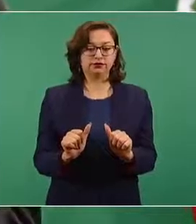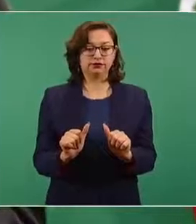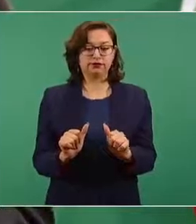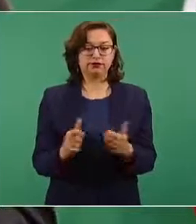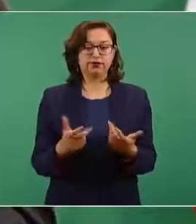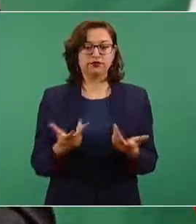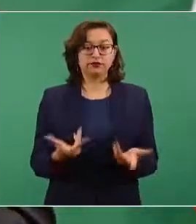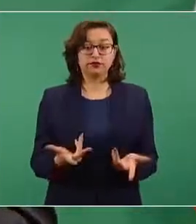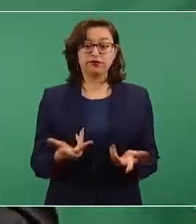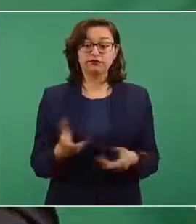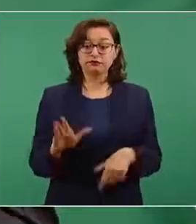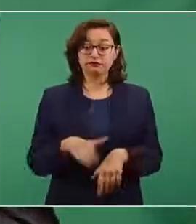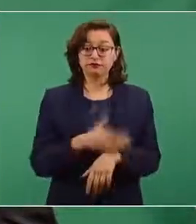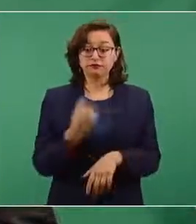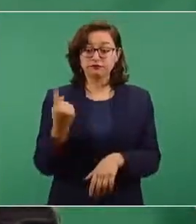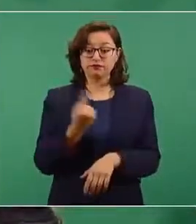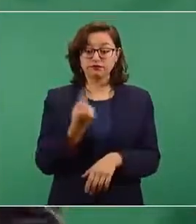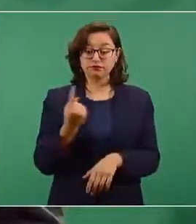se ha tratado muy mal